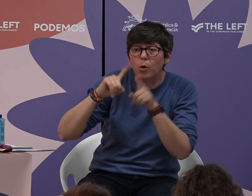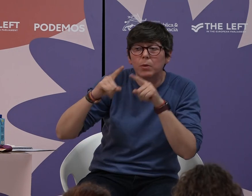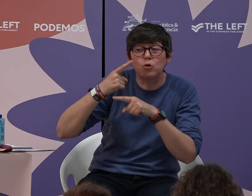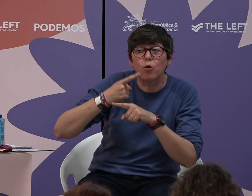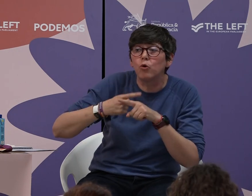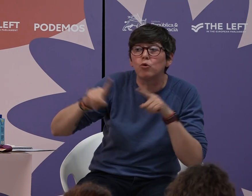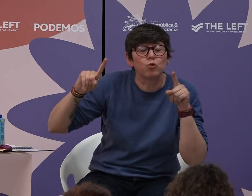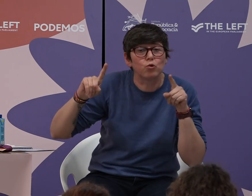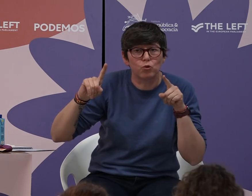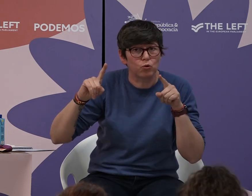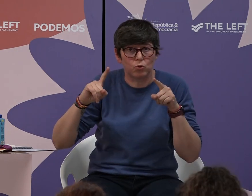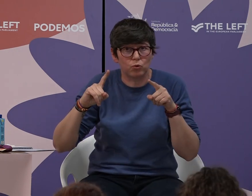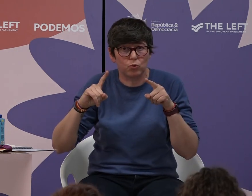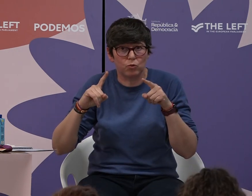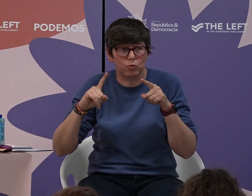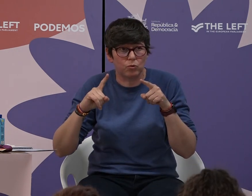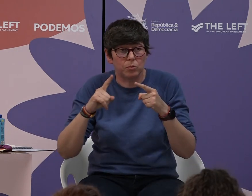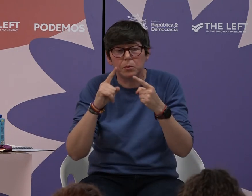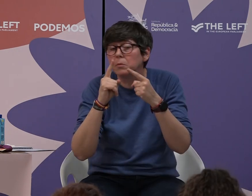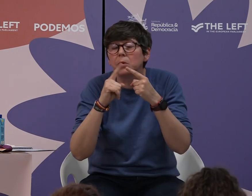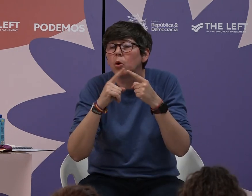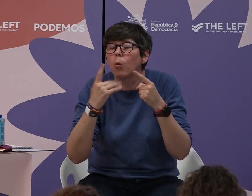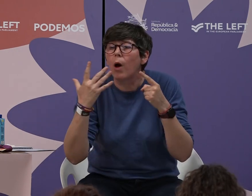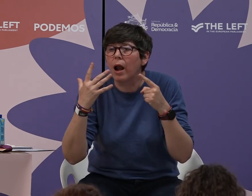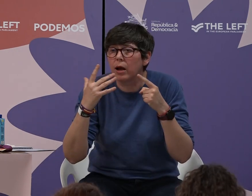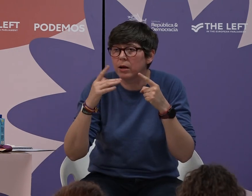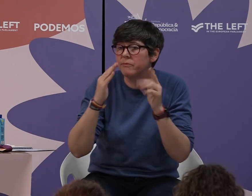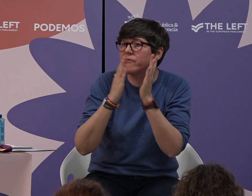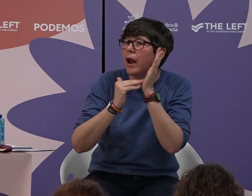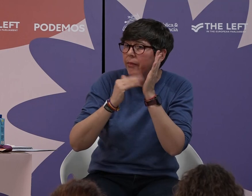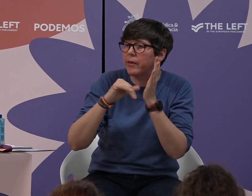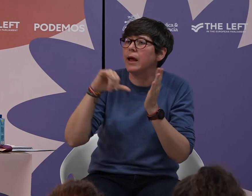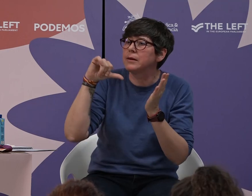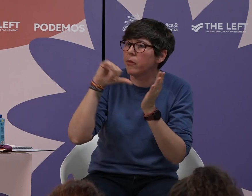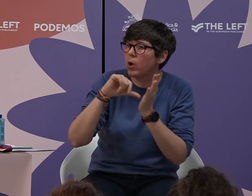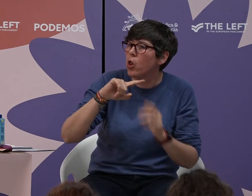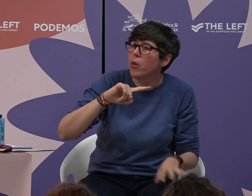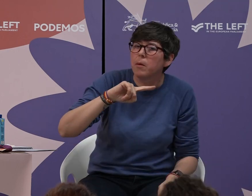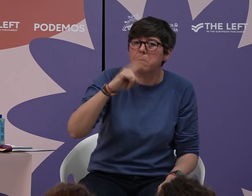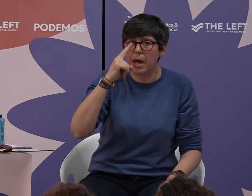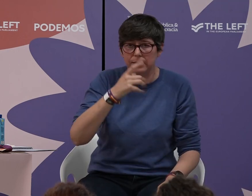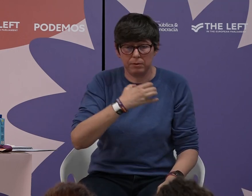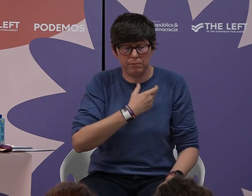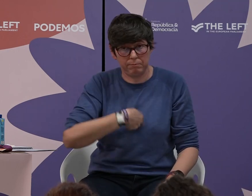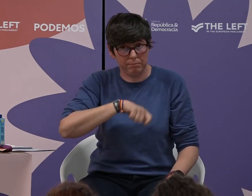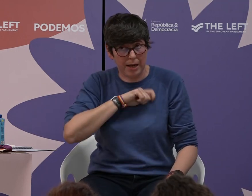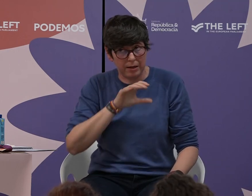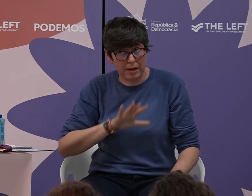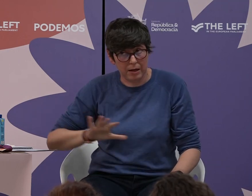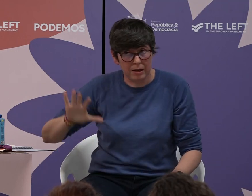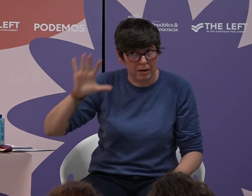la calle la realidad Está en la calle y hay otros problemas en la calle y uno de estos problemas que os decía en Valencia